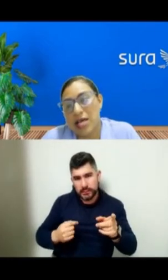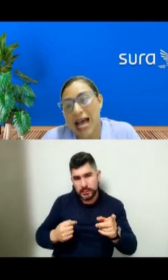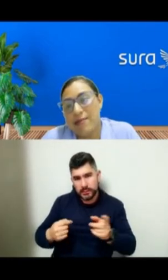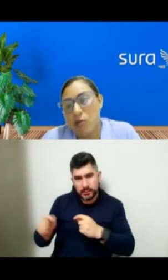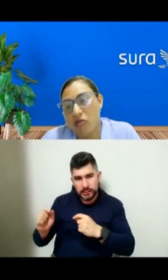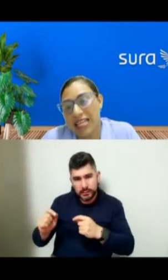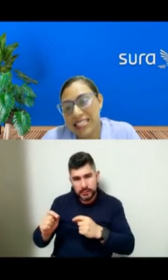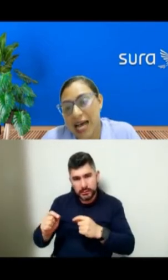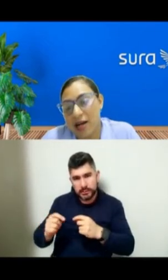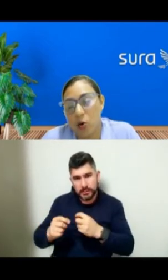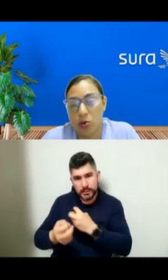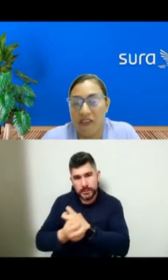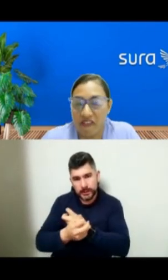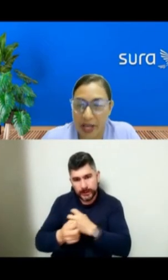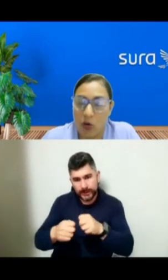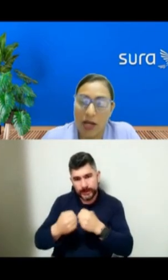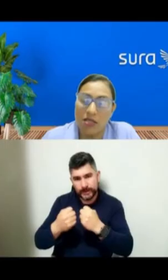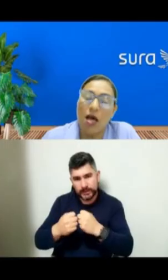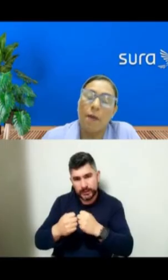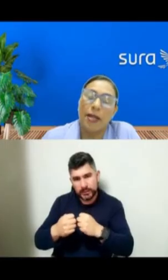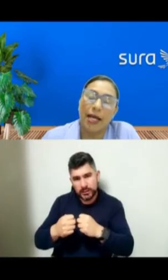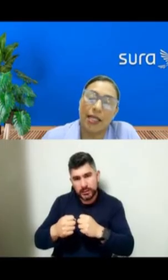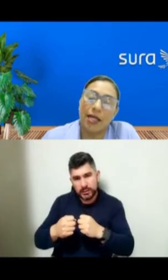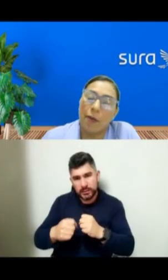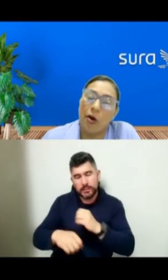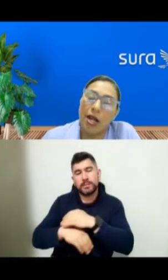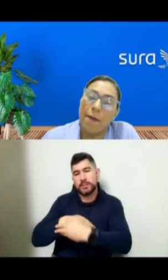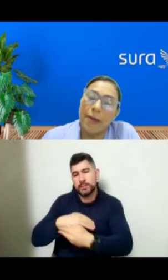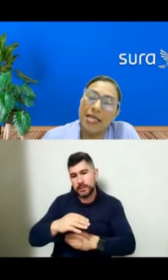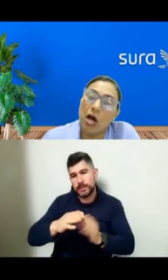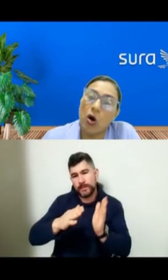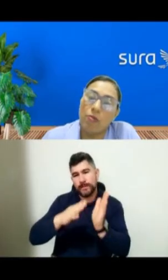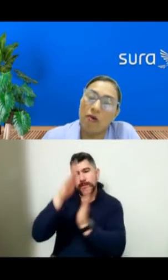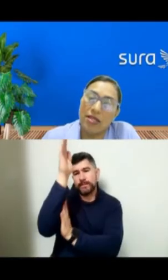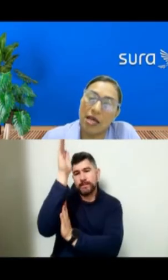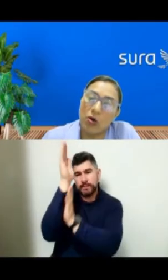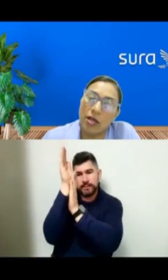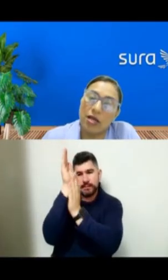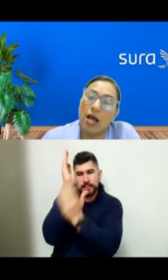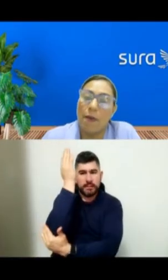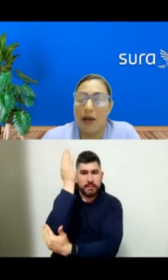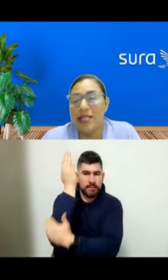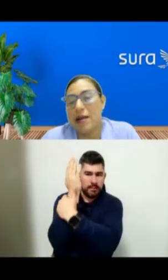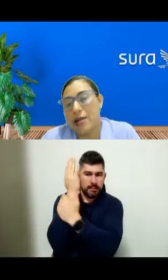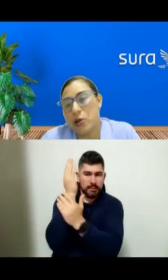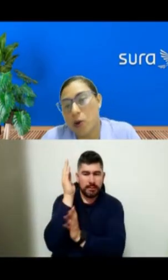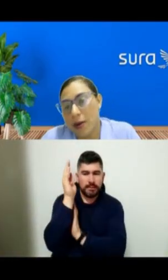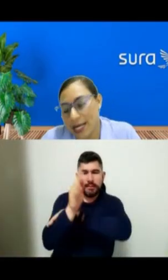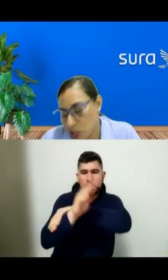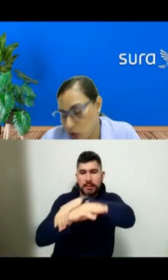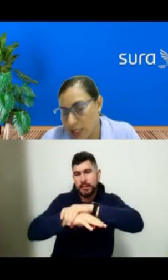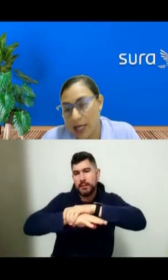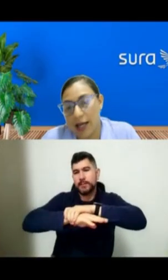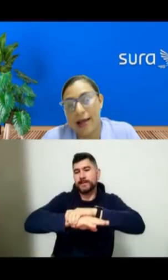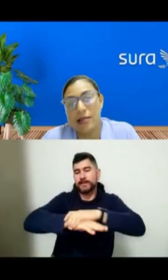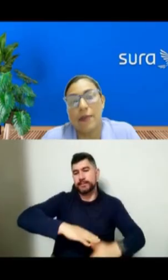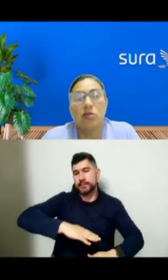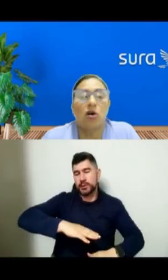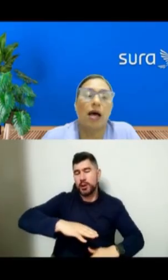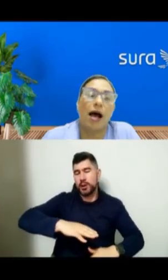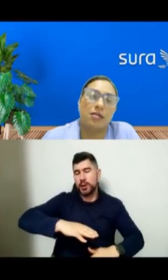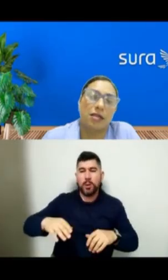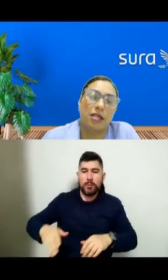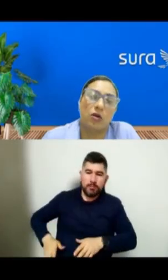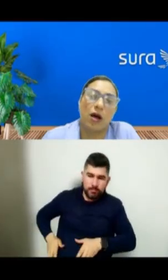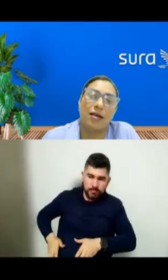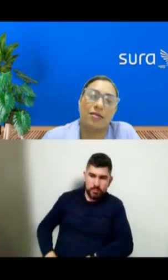fractura y procedemos a inmovilizar con unas férulas, ¿verdad?, que tengamos en la empresa o inmovilizadores para evitar mayor complicación y trasladar a